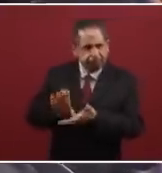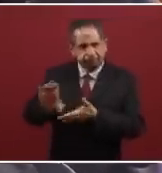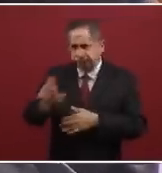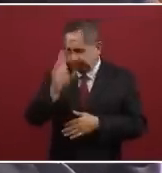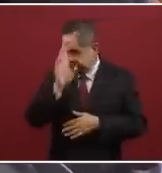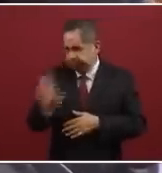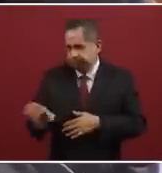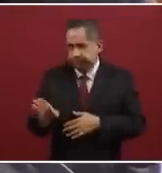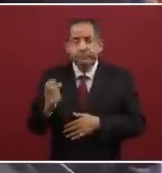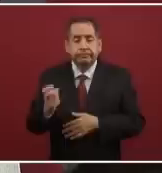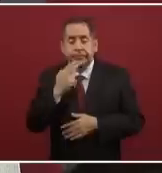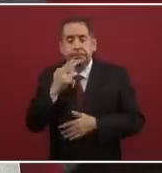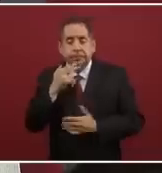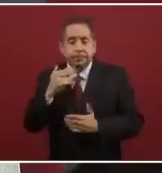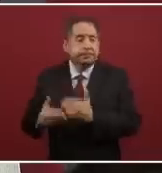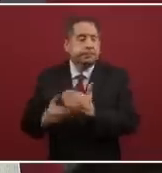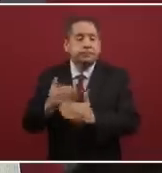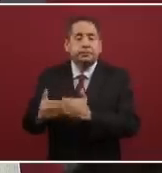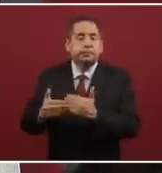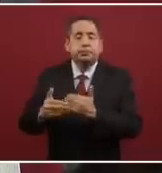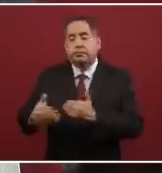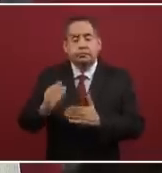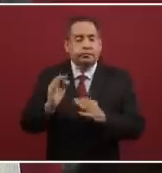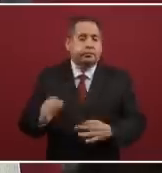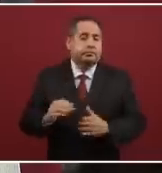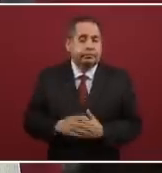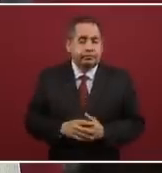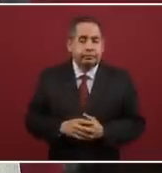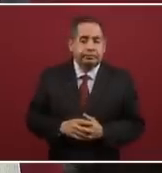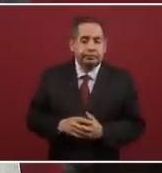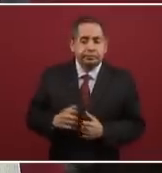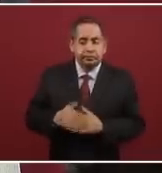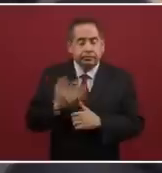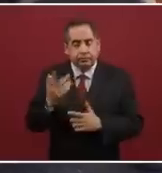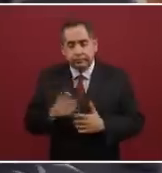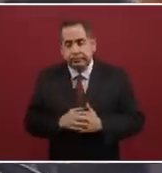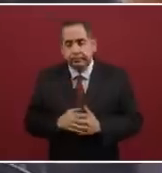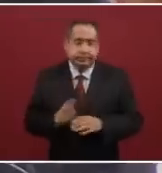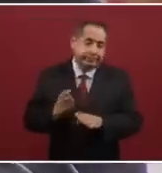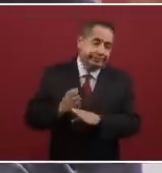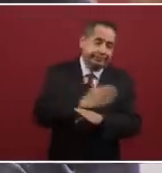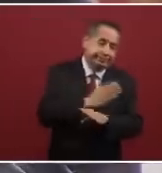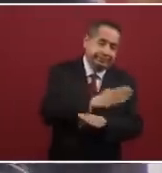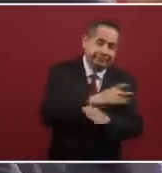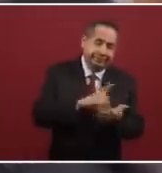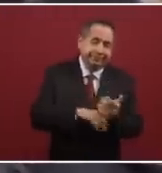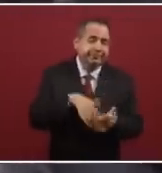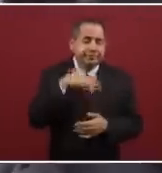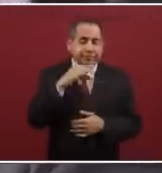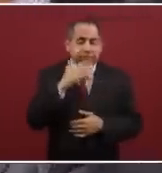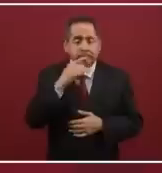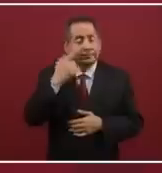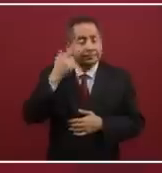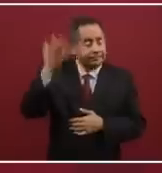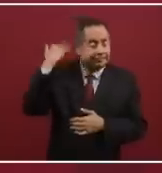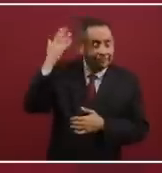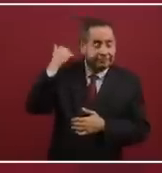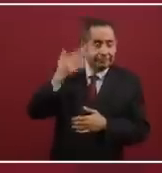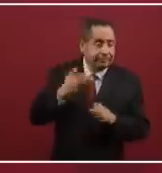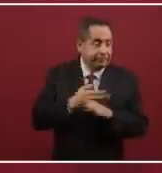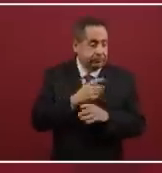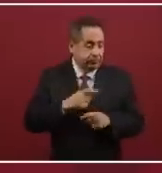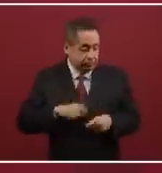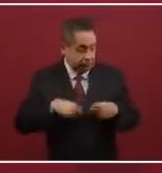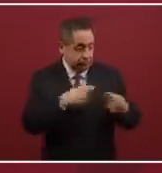para avanzar. Porque además de la corrupción, cuando el dinero pasa